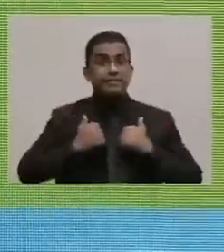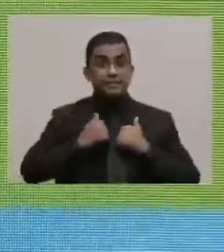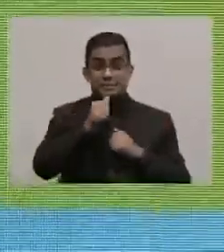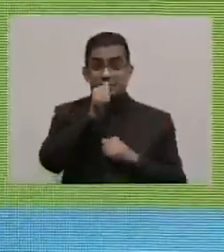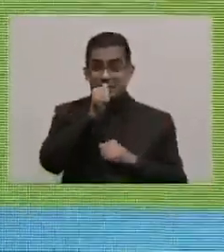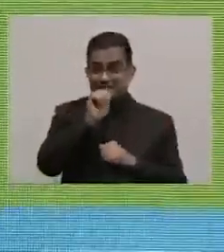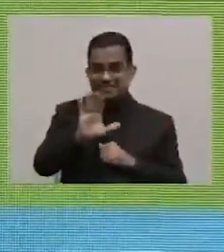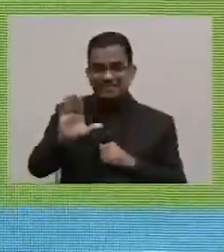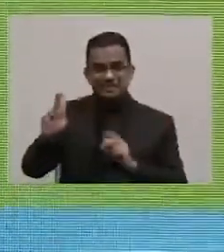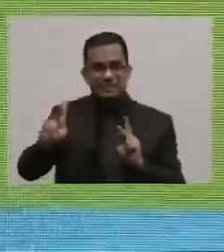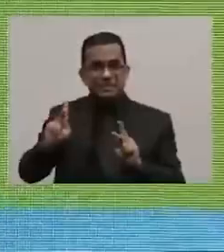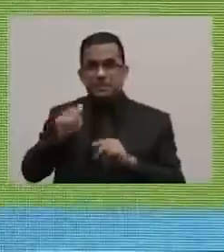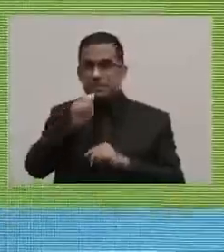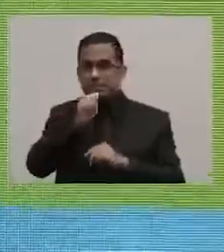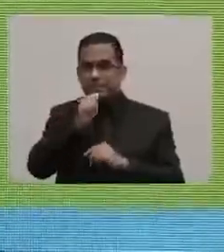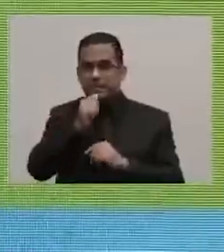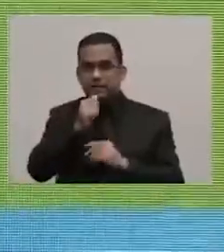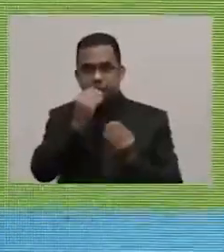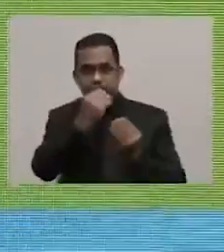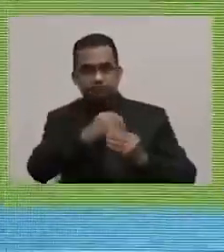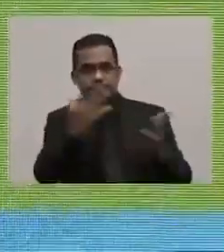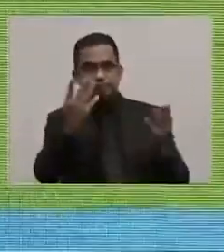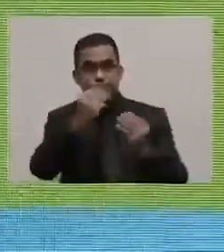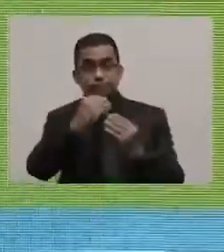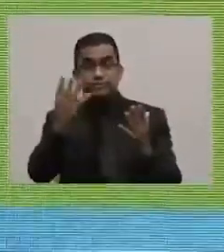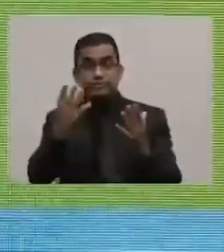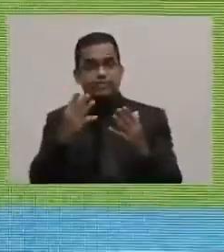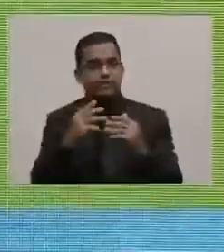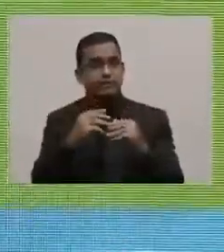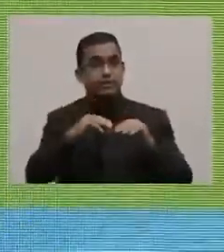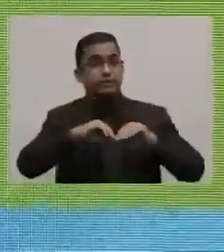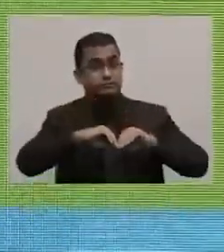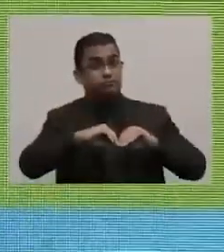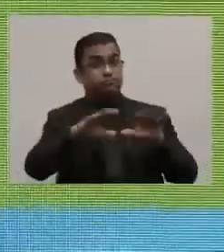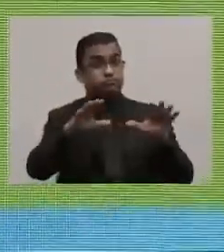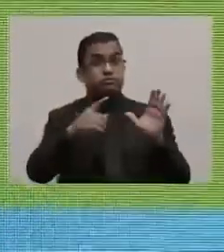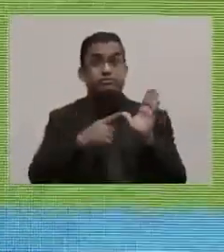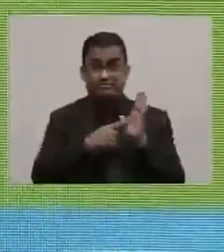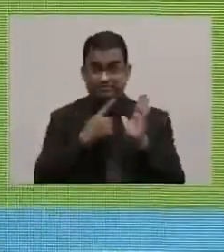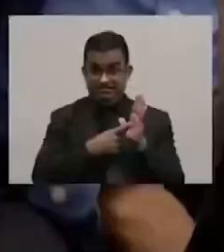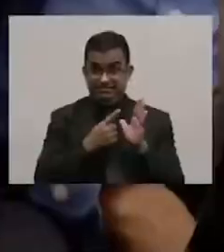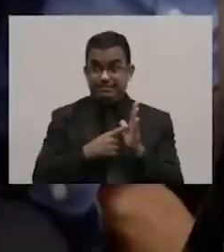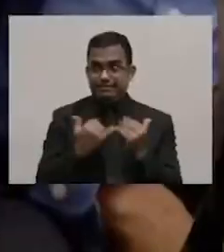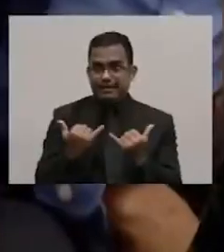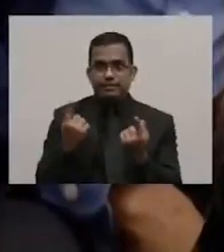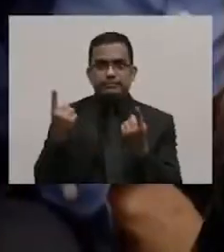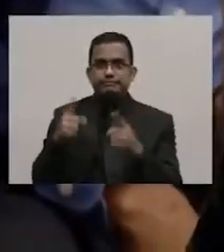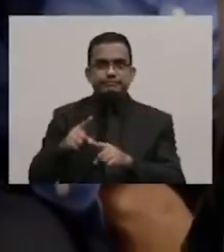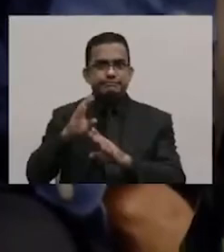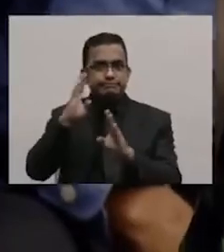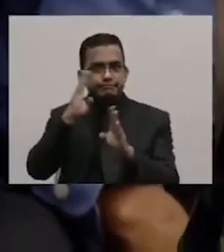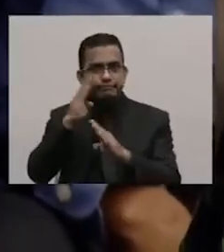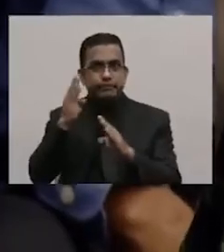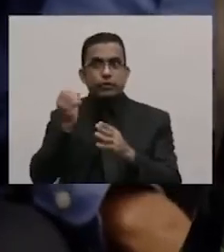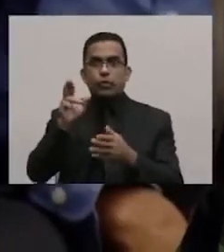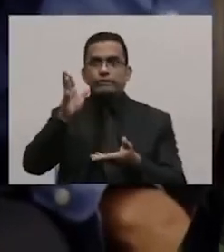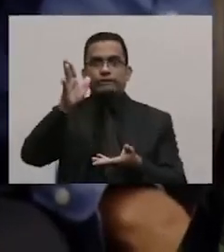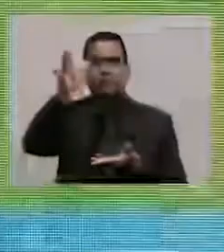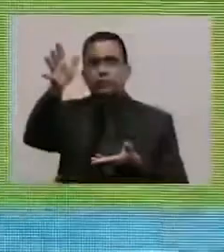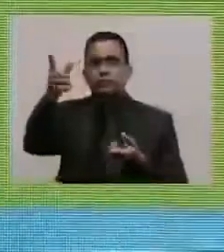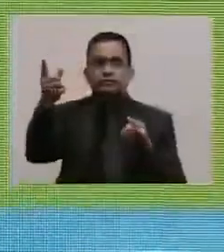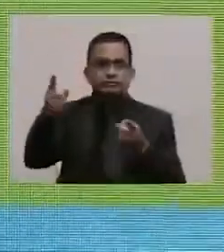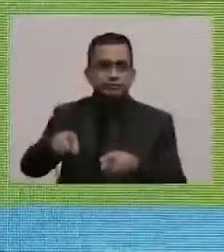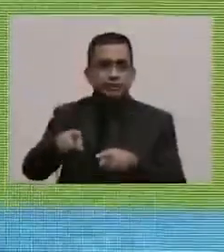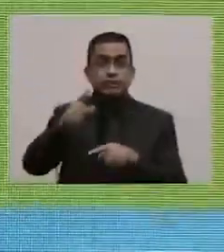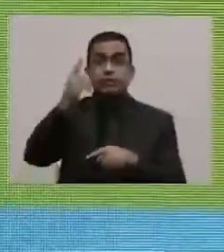personas, con consecuencias que no solamente tienen repercusiones en el presente, sino también futuras, por la